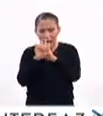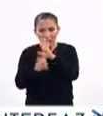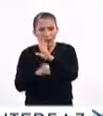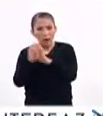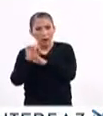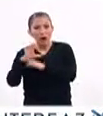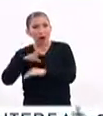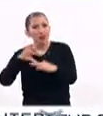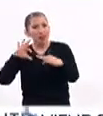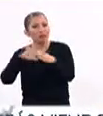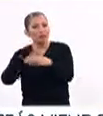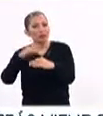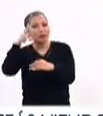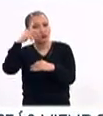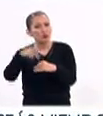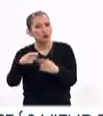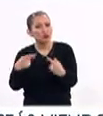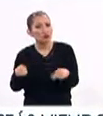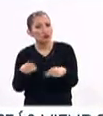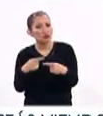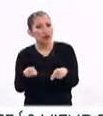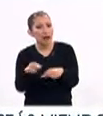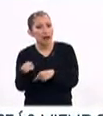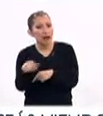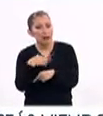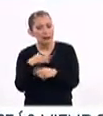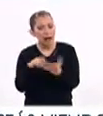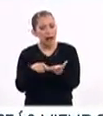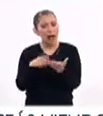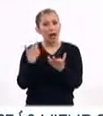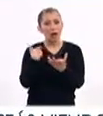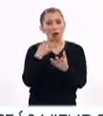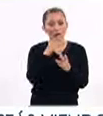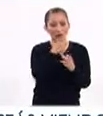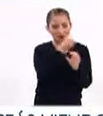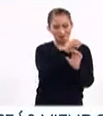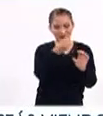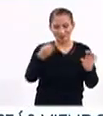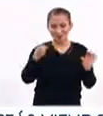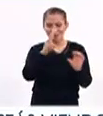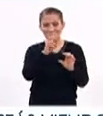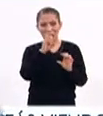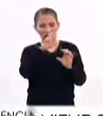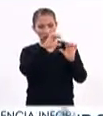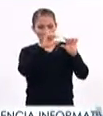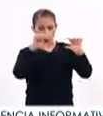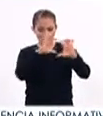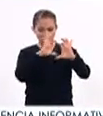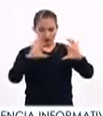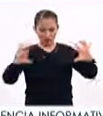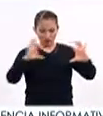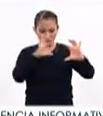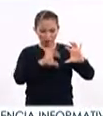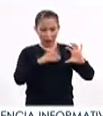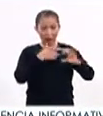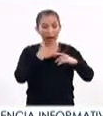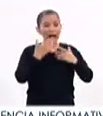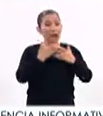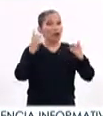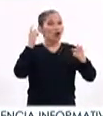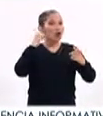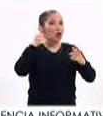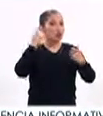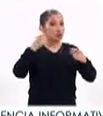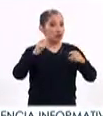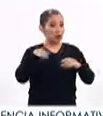que tienen que ver con la música y que te demuestran, ya puesto no solo el verso, sino una pequeña estrofa, el gran oído